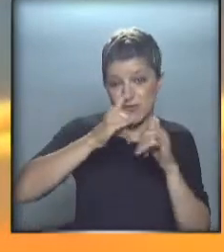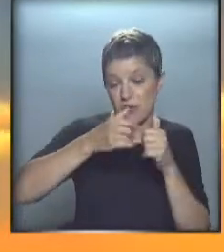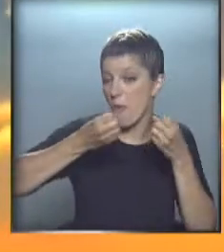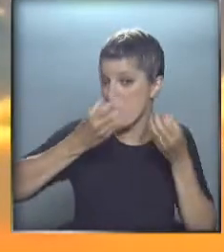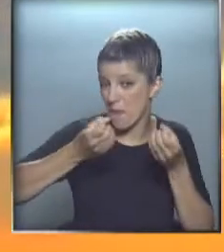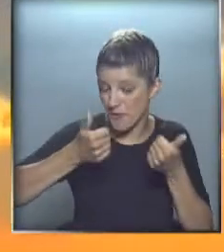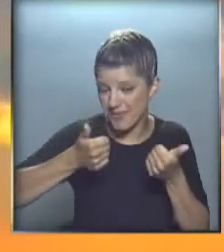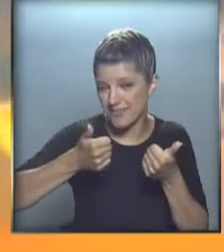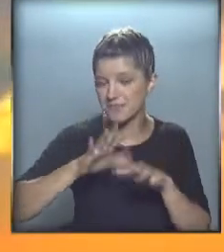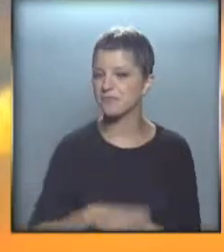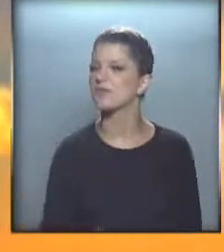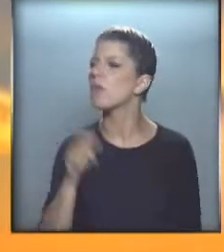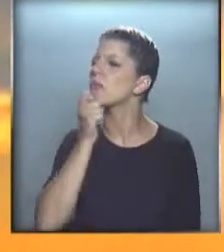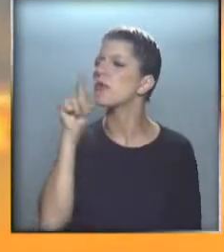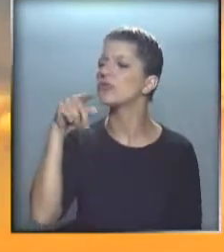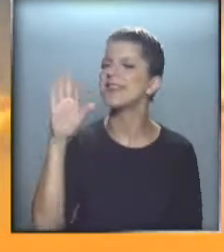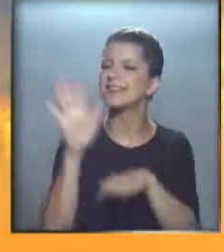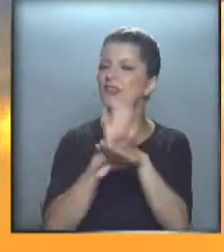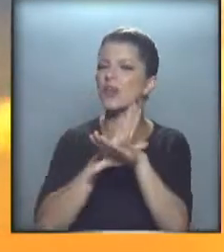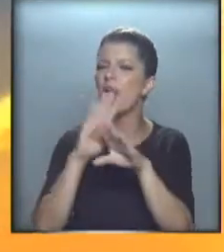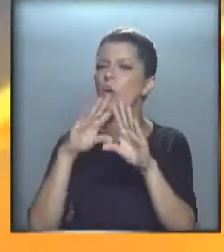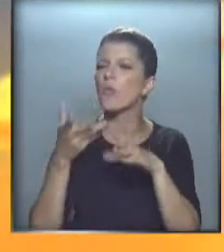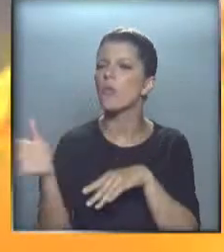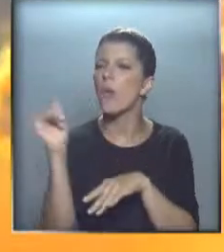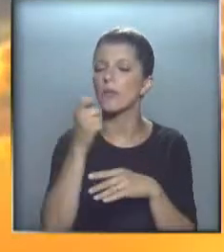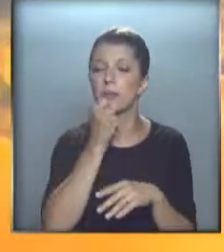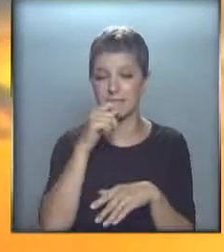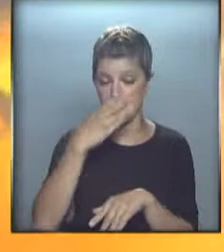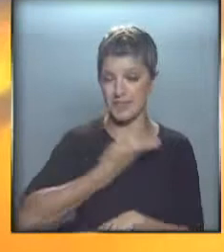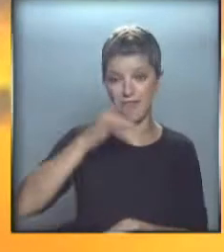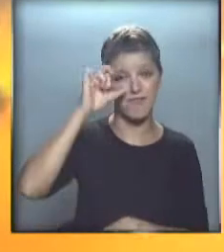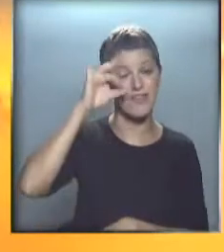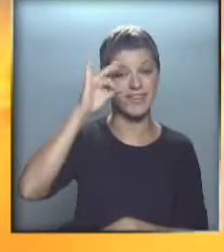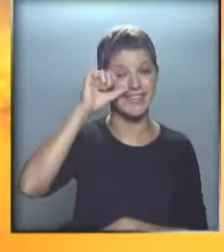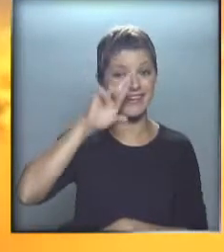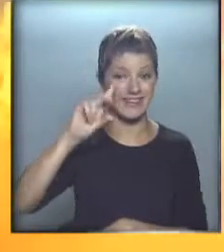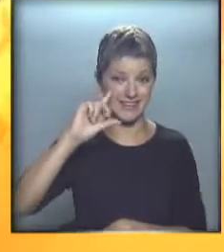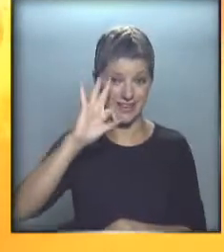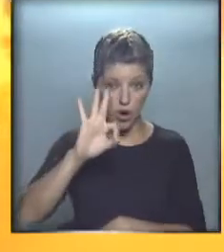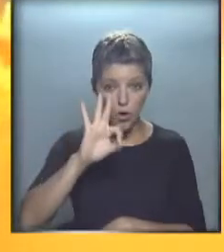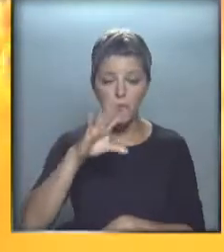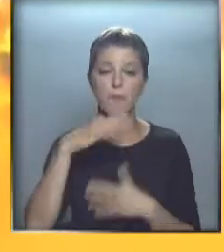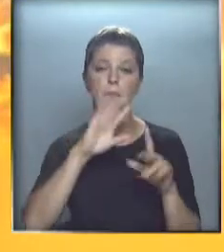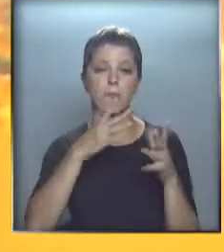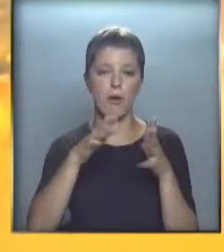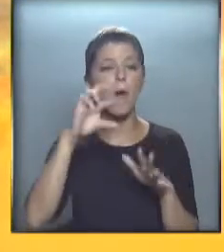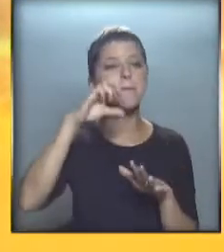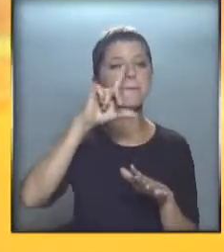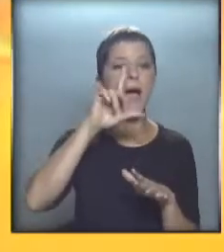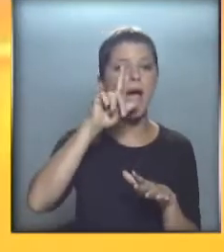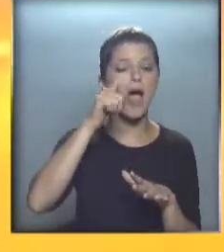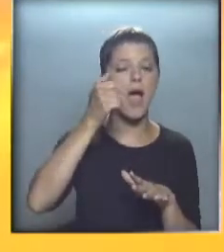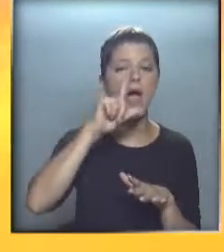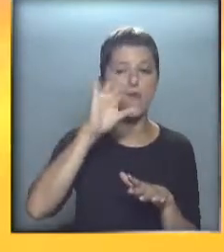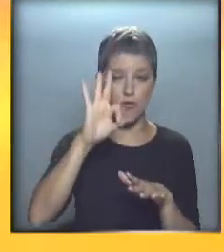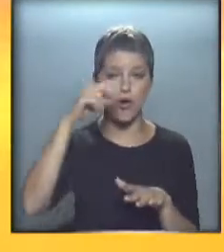buenísimo. ¿Cuántos son en el elenco? Porque está Federico de Lía también. Sí. 28 o 30. Pablo Novak también, ¿no? Por ahí andamos.